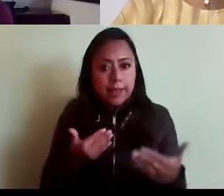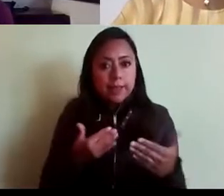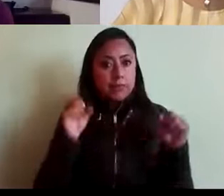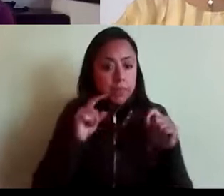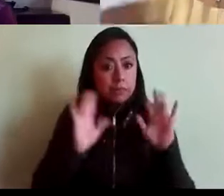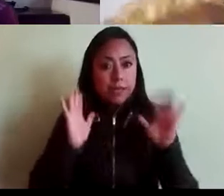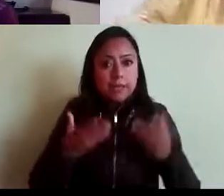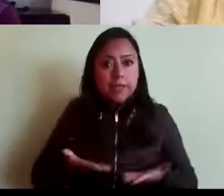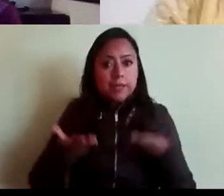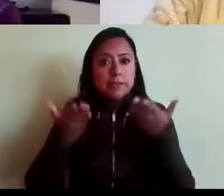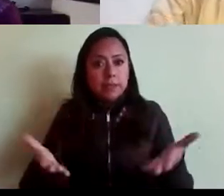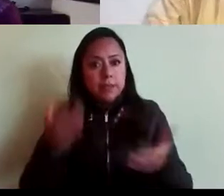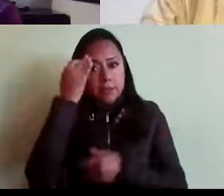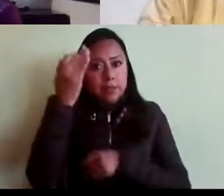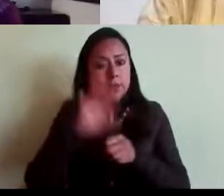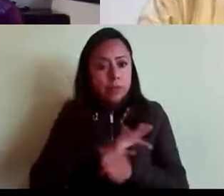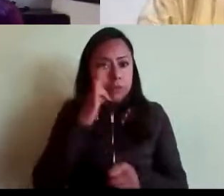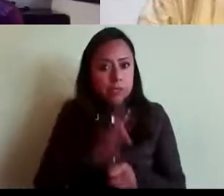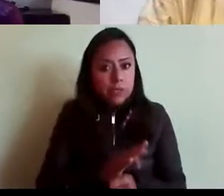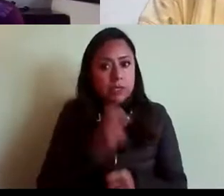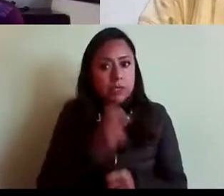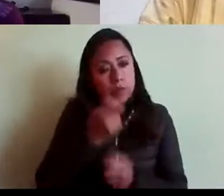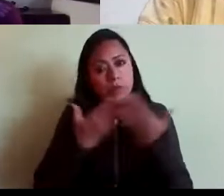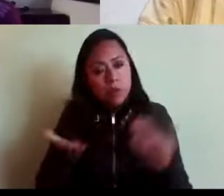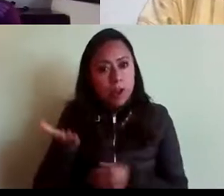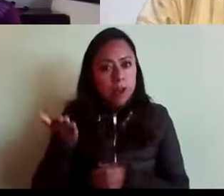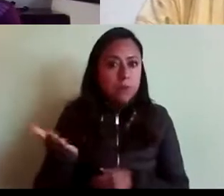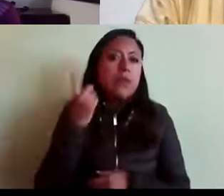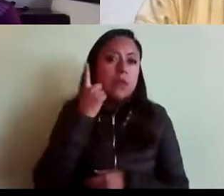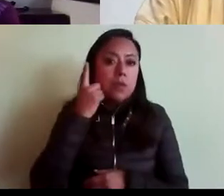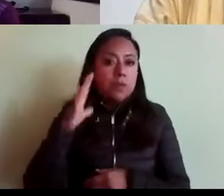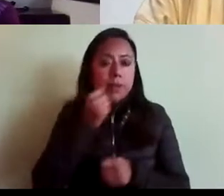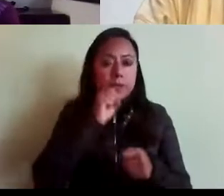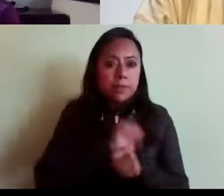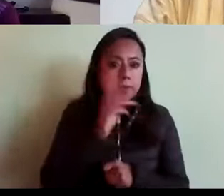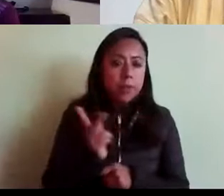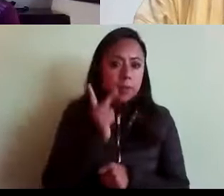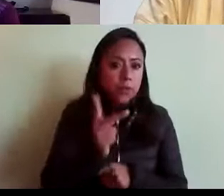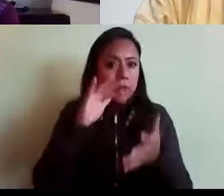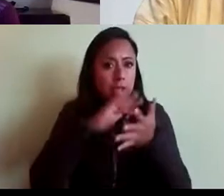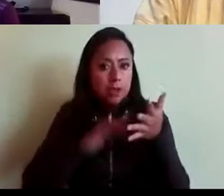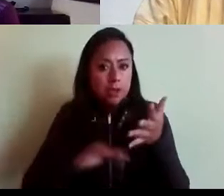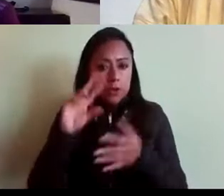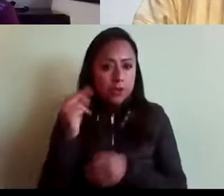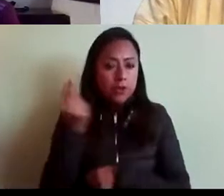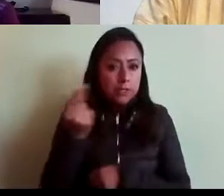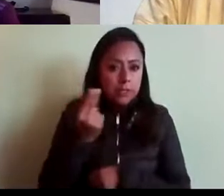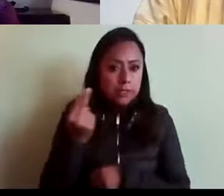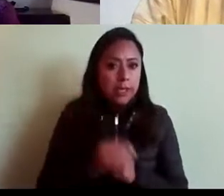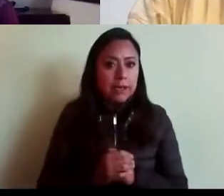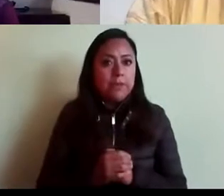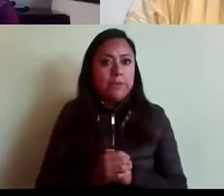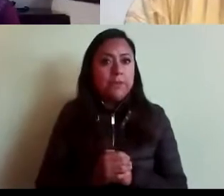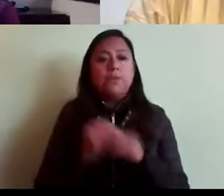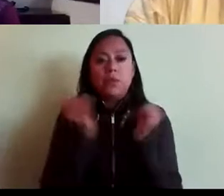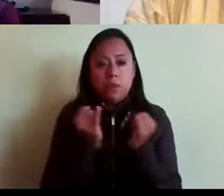distribuidas con antelación. Por lo que solicito a la diputada secretaria preguntar si es de dispensarse la lectura de la misma y si